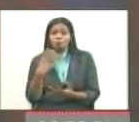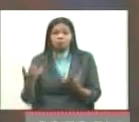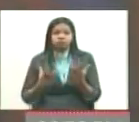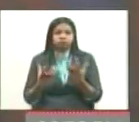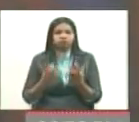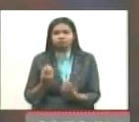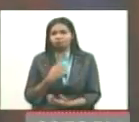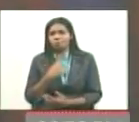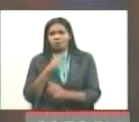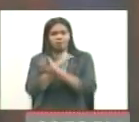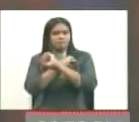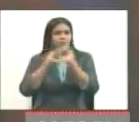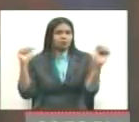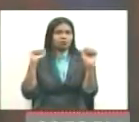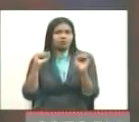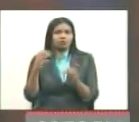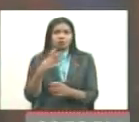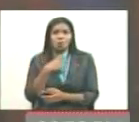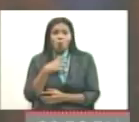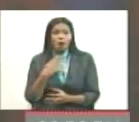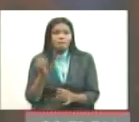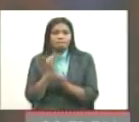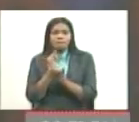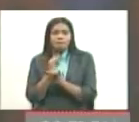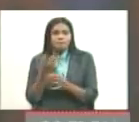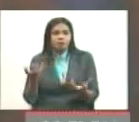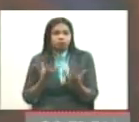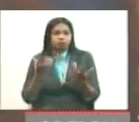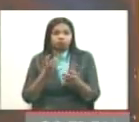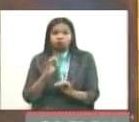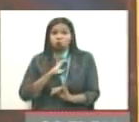Yo no sé cómo van a hacer, pero no le pueden meter candela a internet. No.